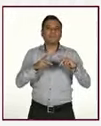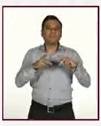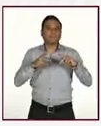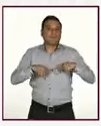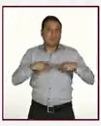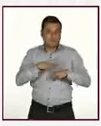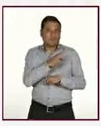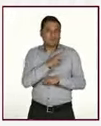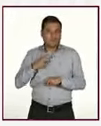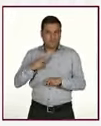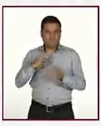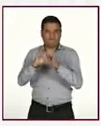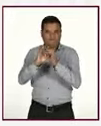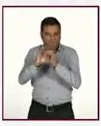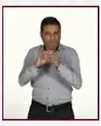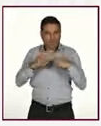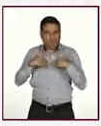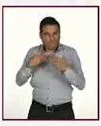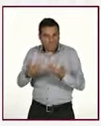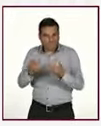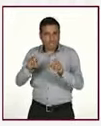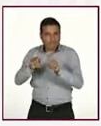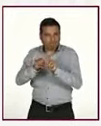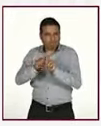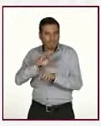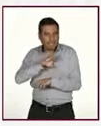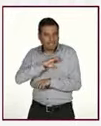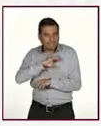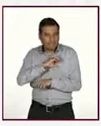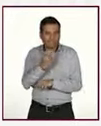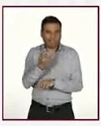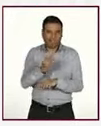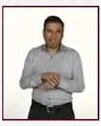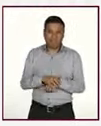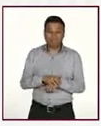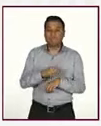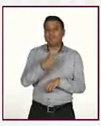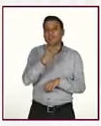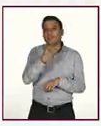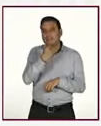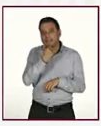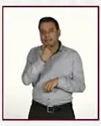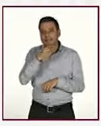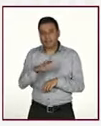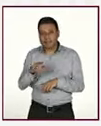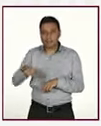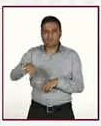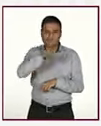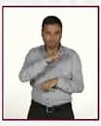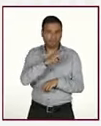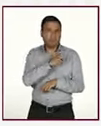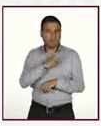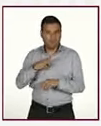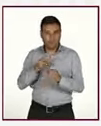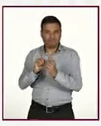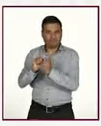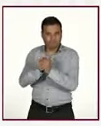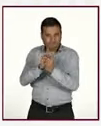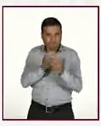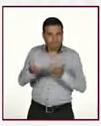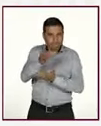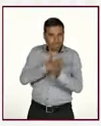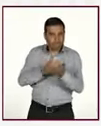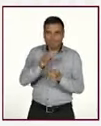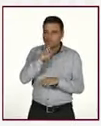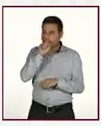relaciones de confianza, tenemos que ver patrones que permitan a las niñas y a los niños tener esta misma convivencia, vivir las